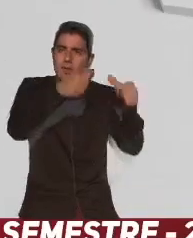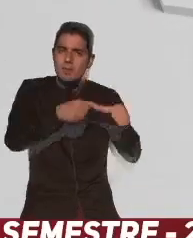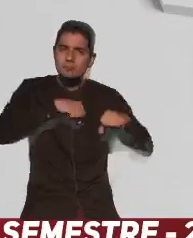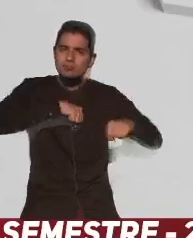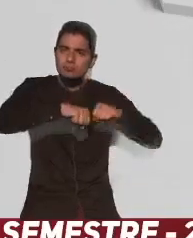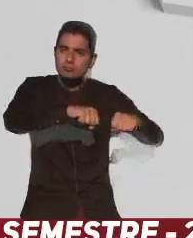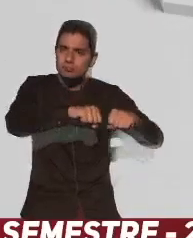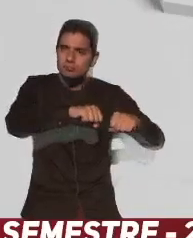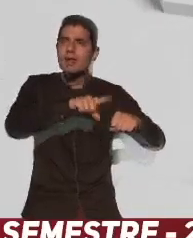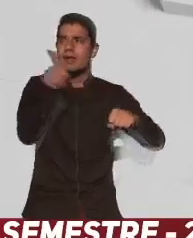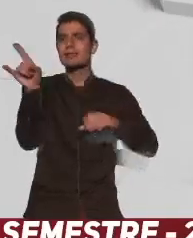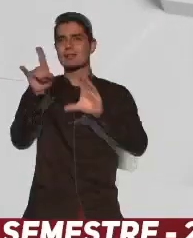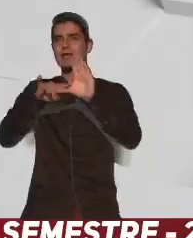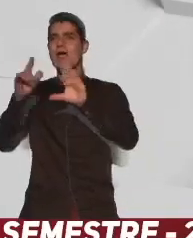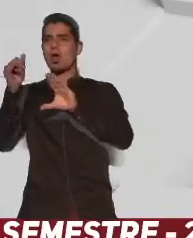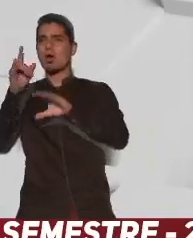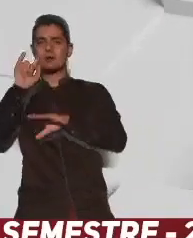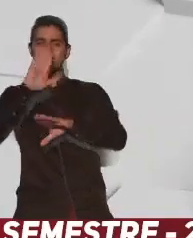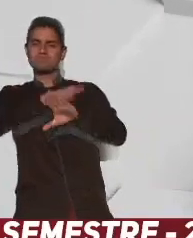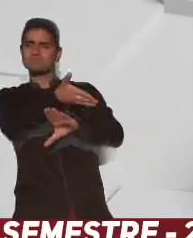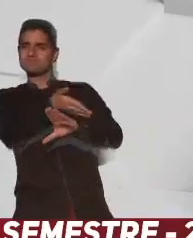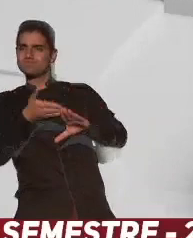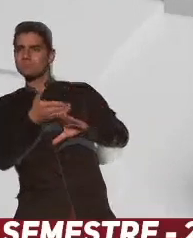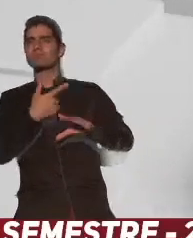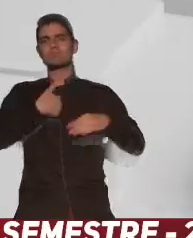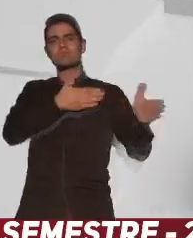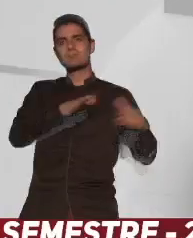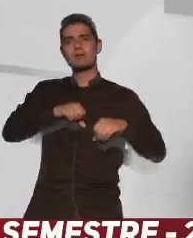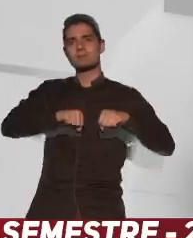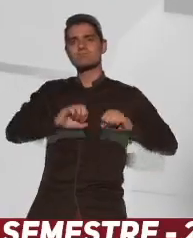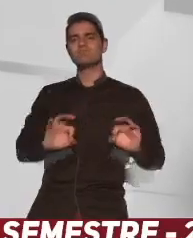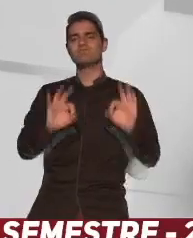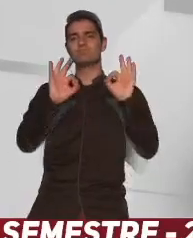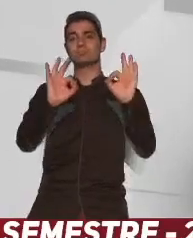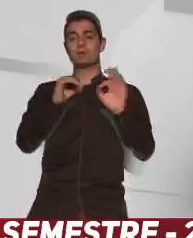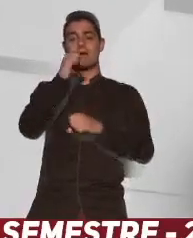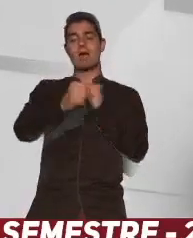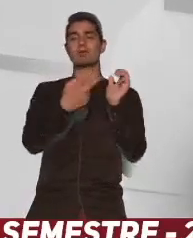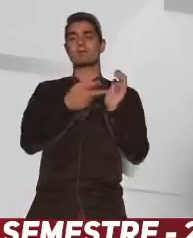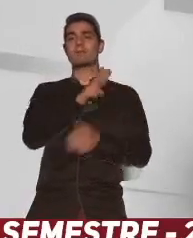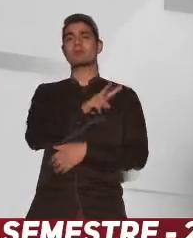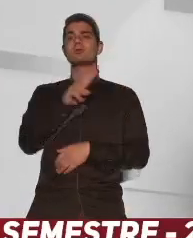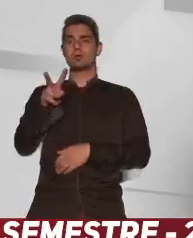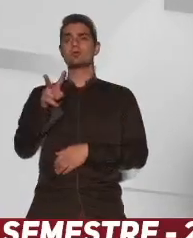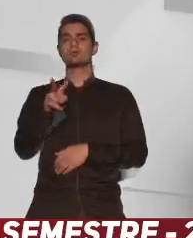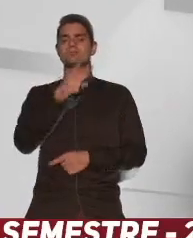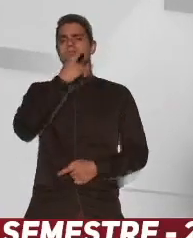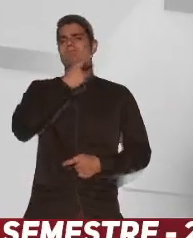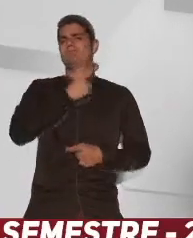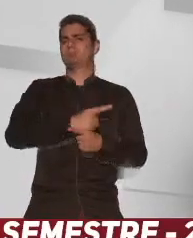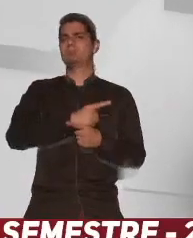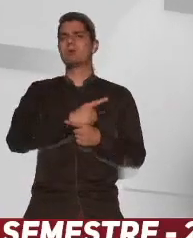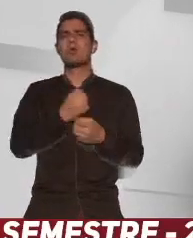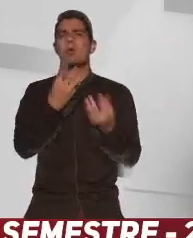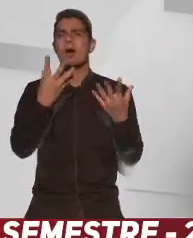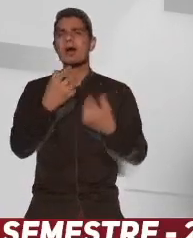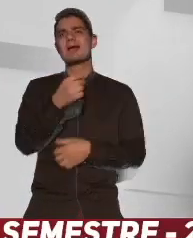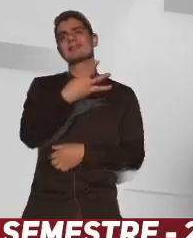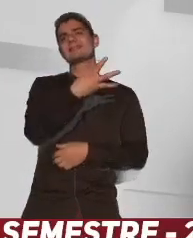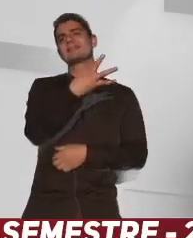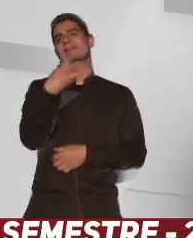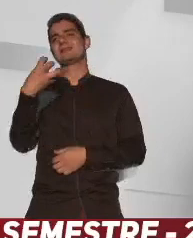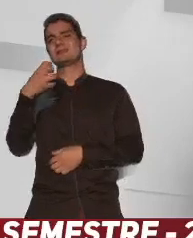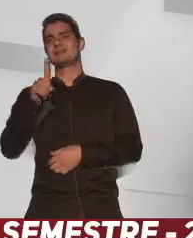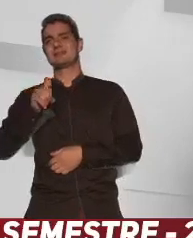de control. En el año 2022 se evidenció un cumplimiento de 369